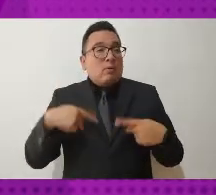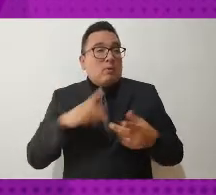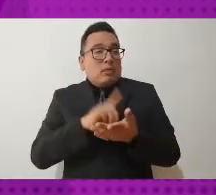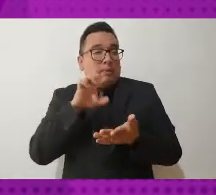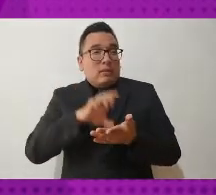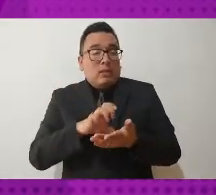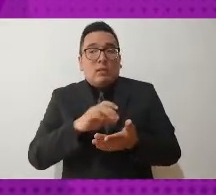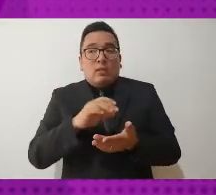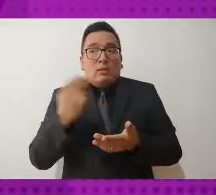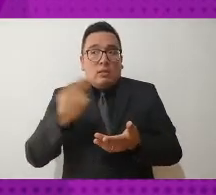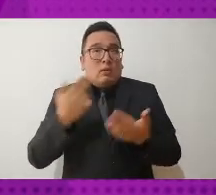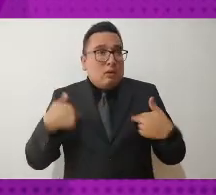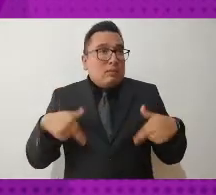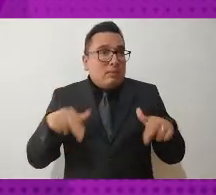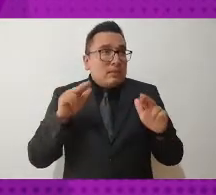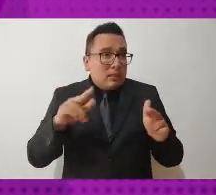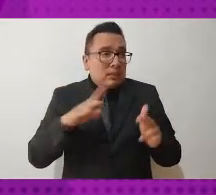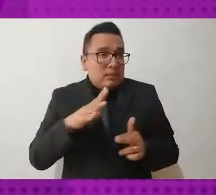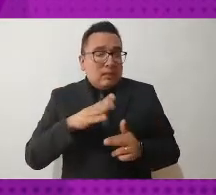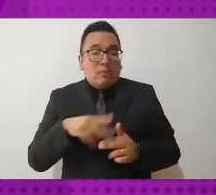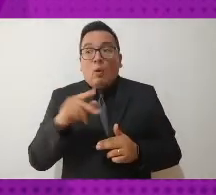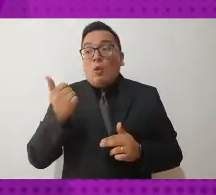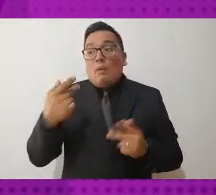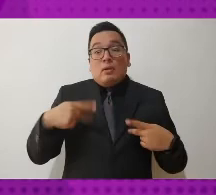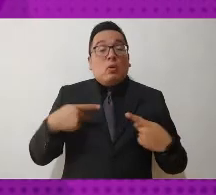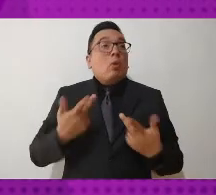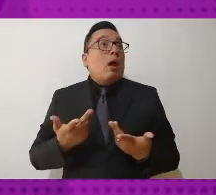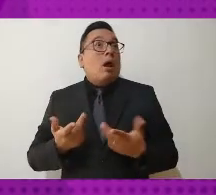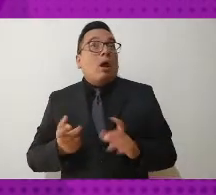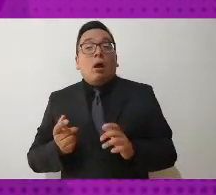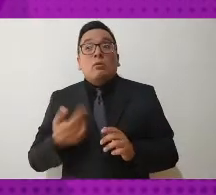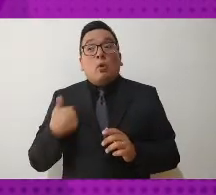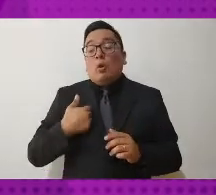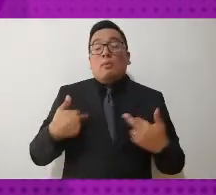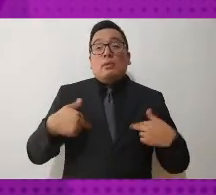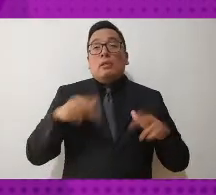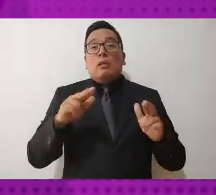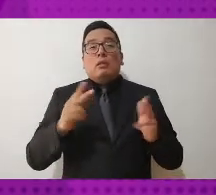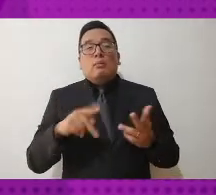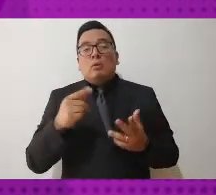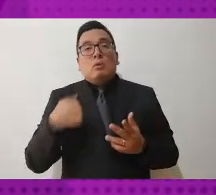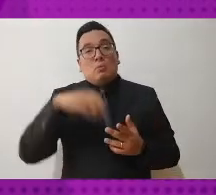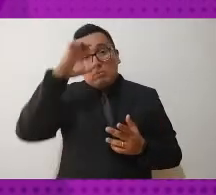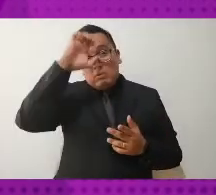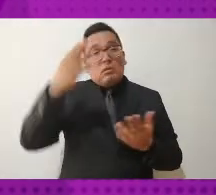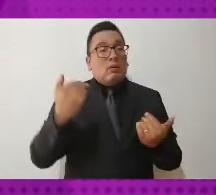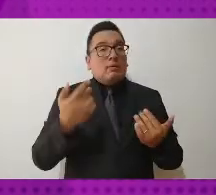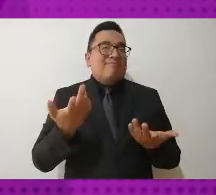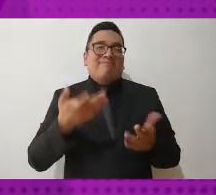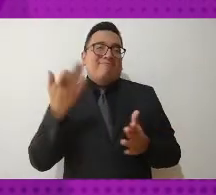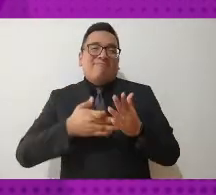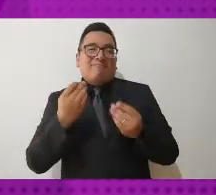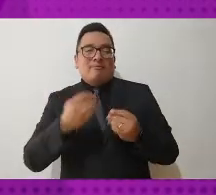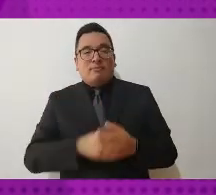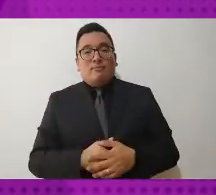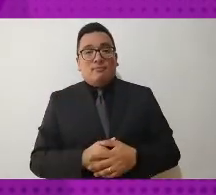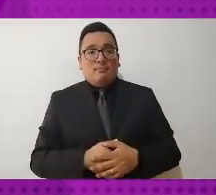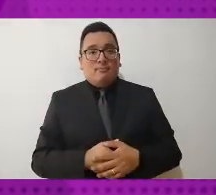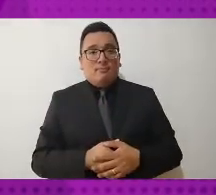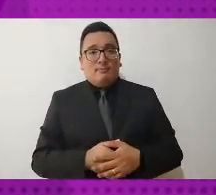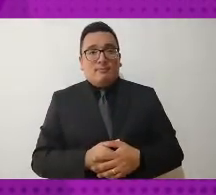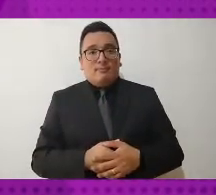tenga que representar Estos espacios y no una persona ajena a lo que viven entonces pues falta muchísimo